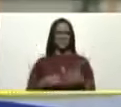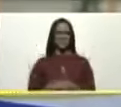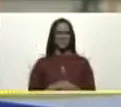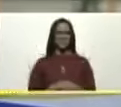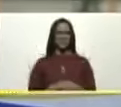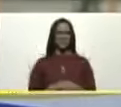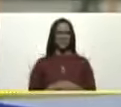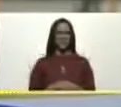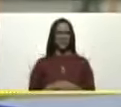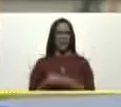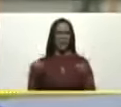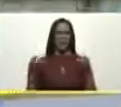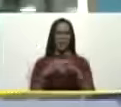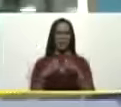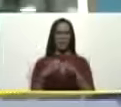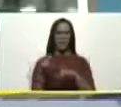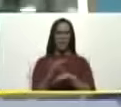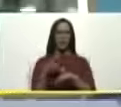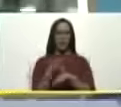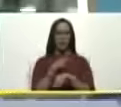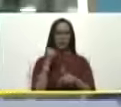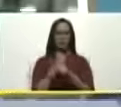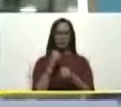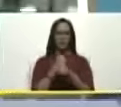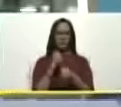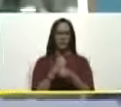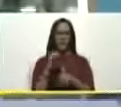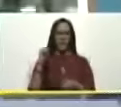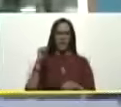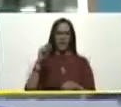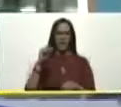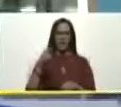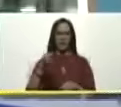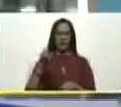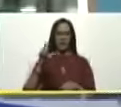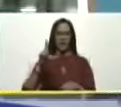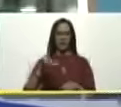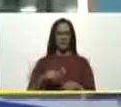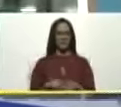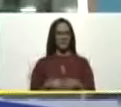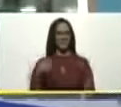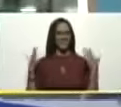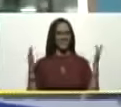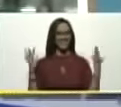Al compañero gobernador obrero Ángel Marcano.